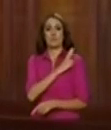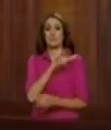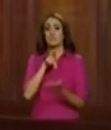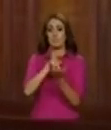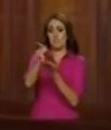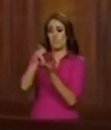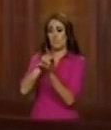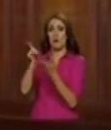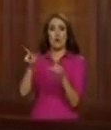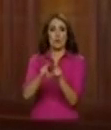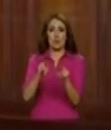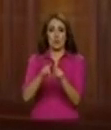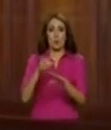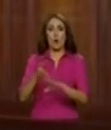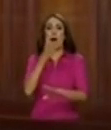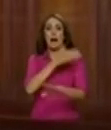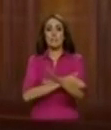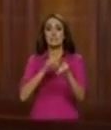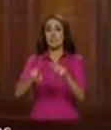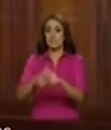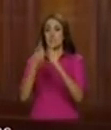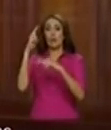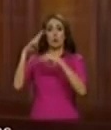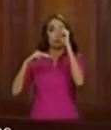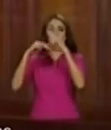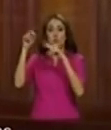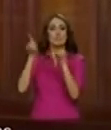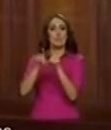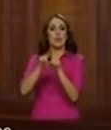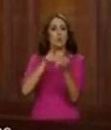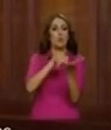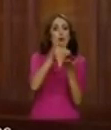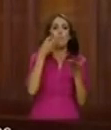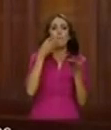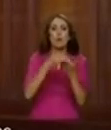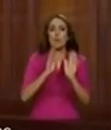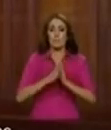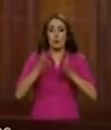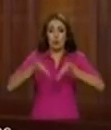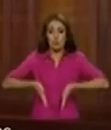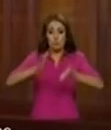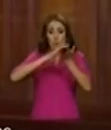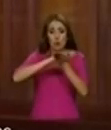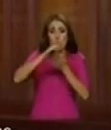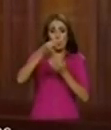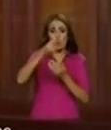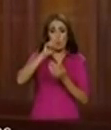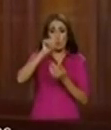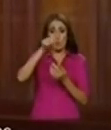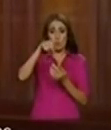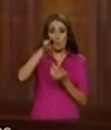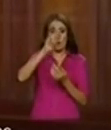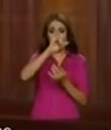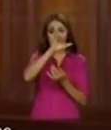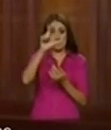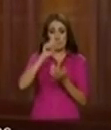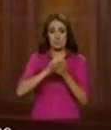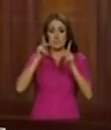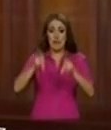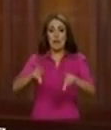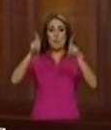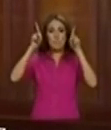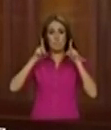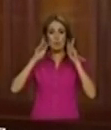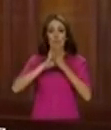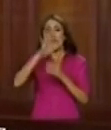también los anticipos para inicio de obras. Por solo citar algunas, la carretera Río Siete Guaquillas, el puente de Tachina,